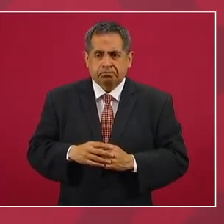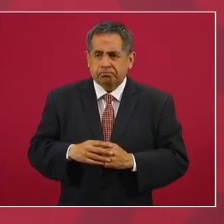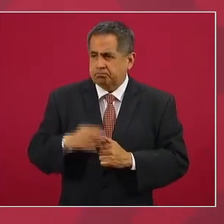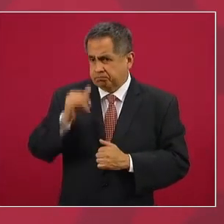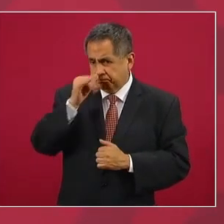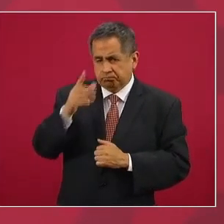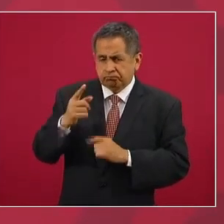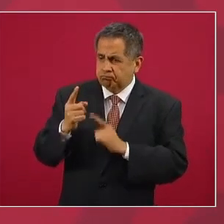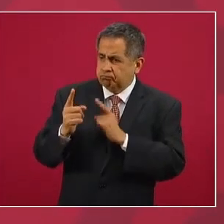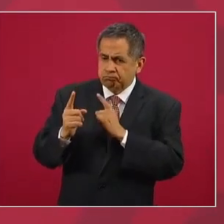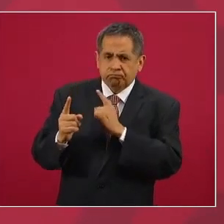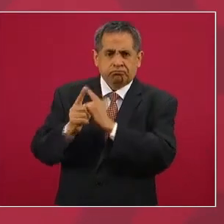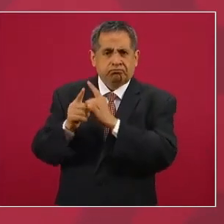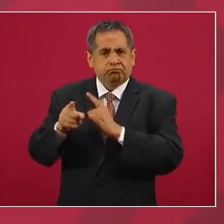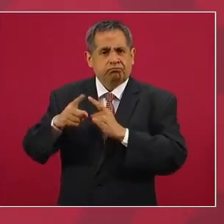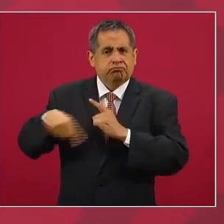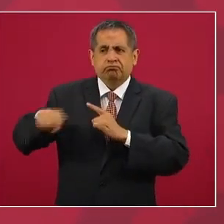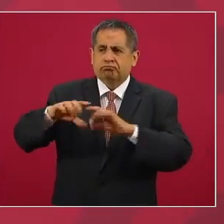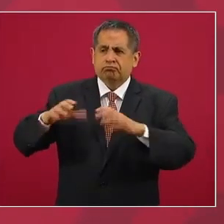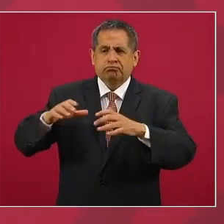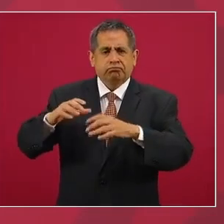enfrentar a zapatistas.